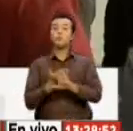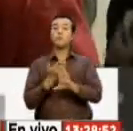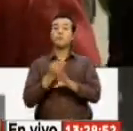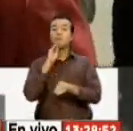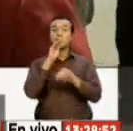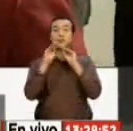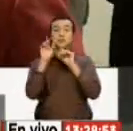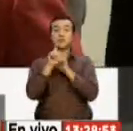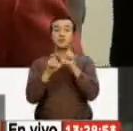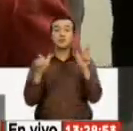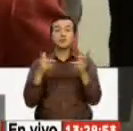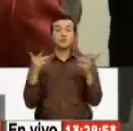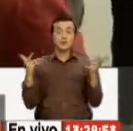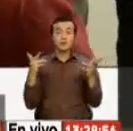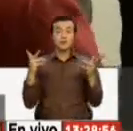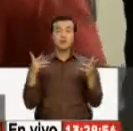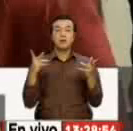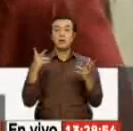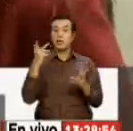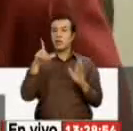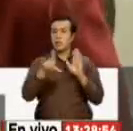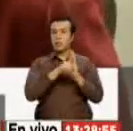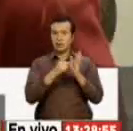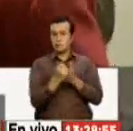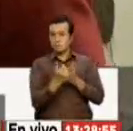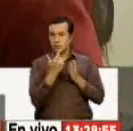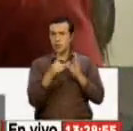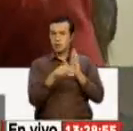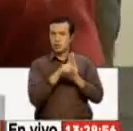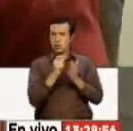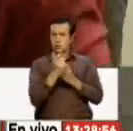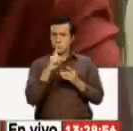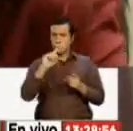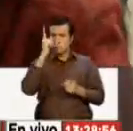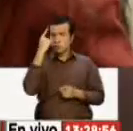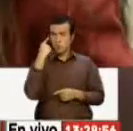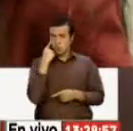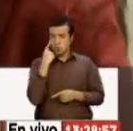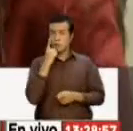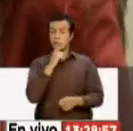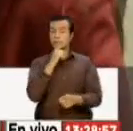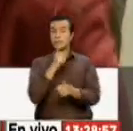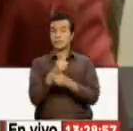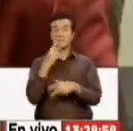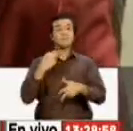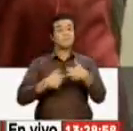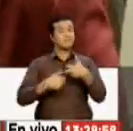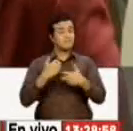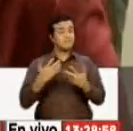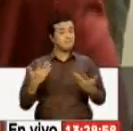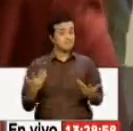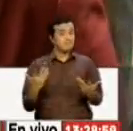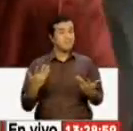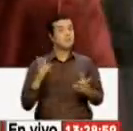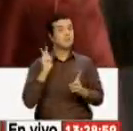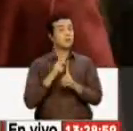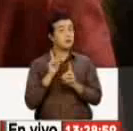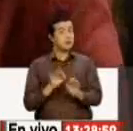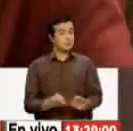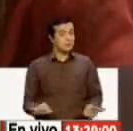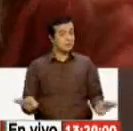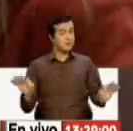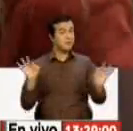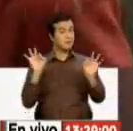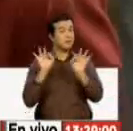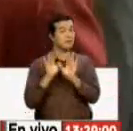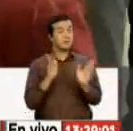gente la derogatoria de una ley que, si bien no es el único factor, pero sin lugar a dudas ha constituido un elemento que